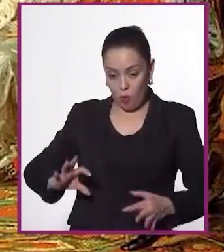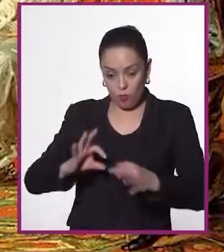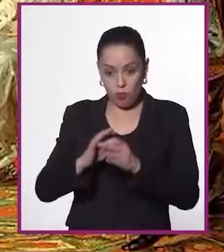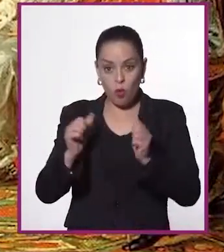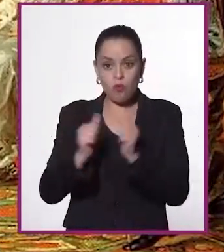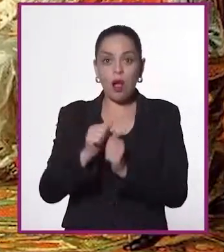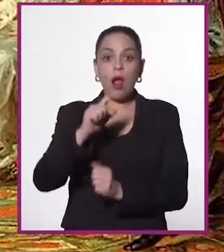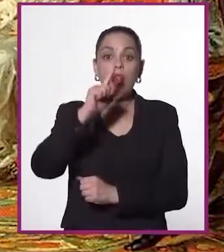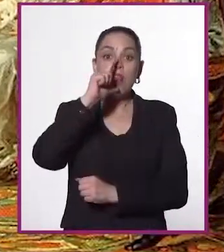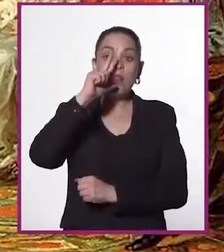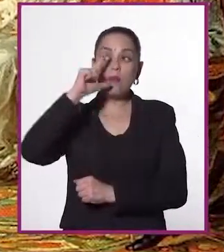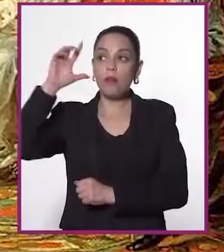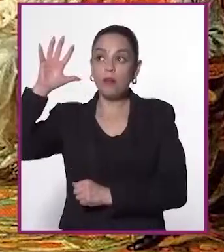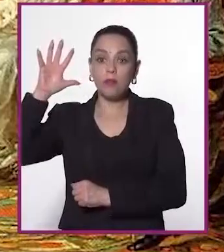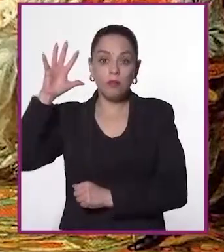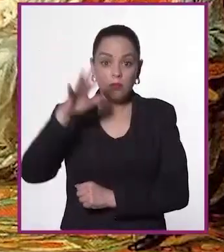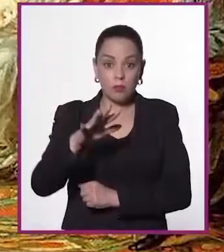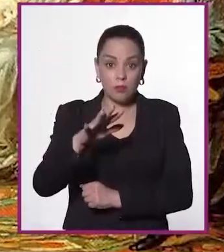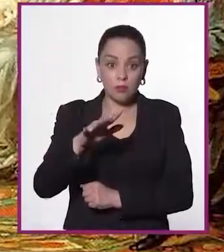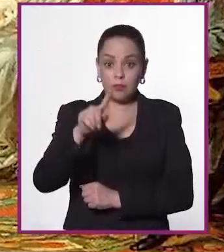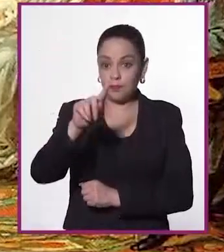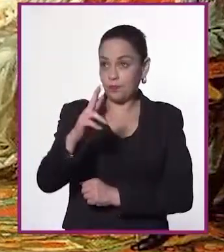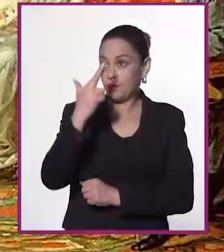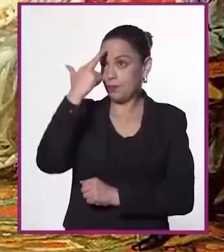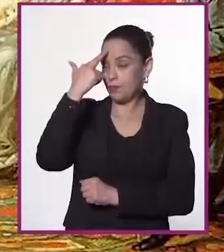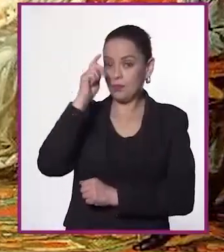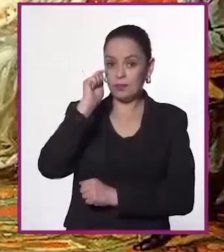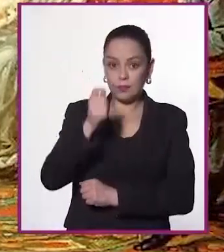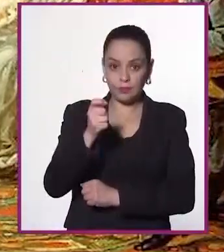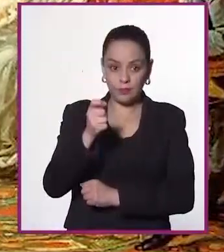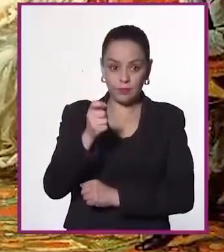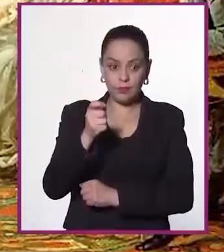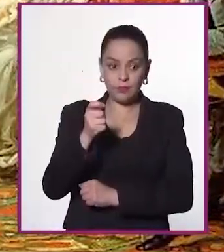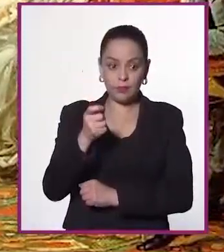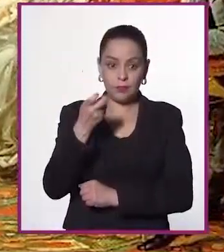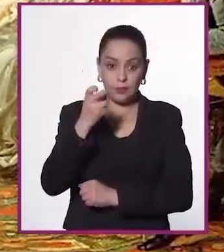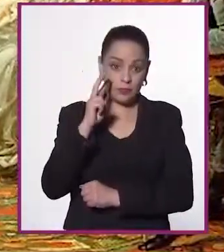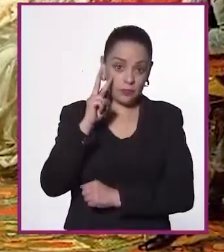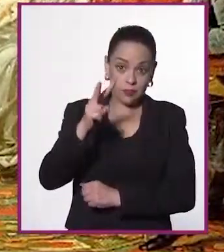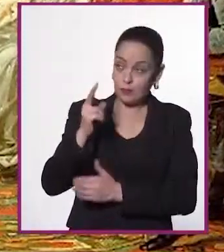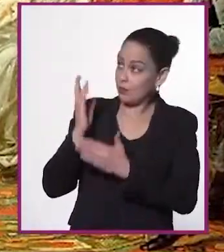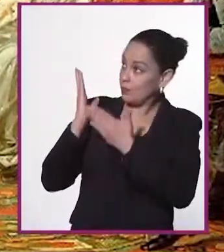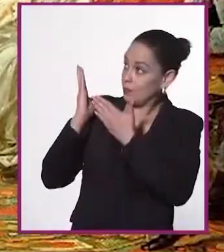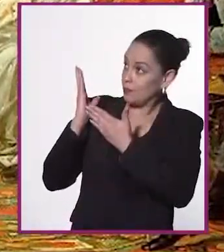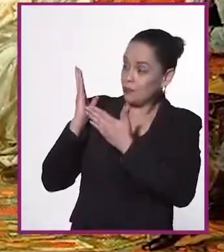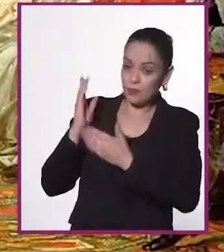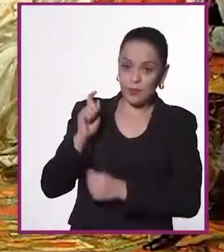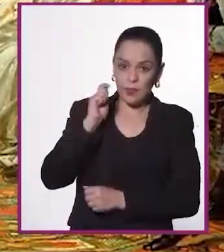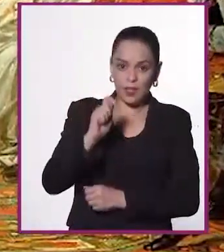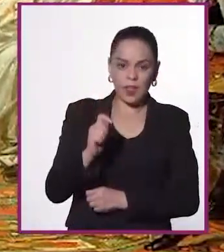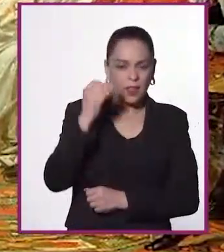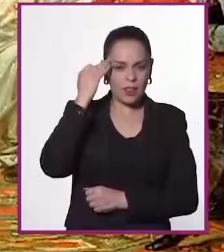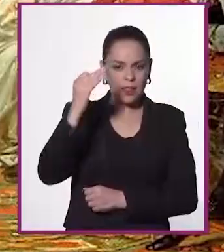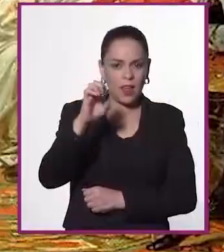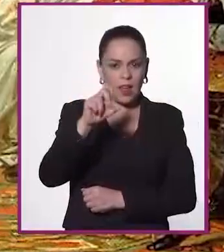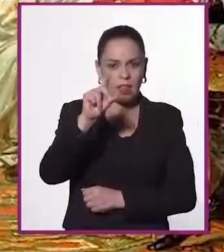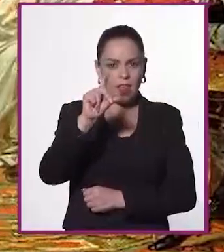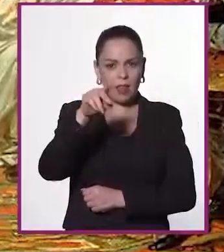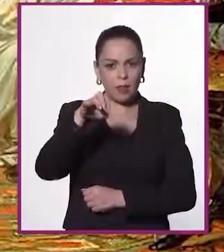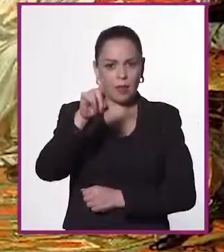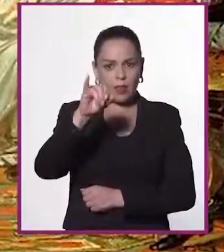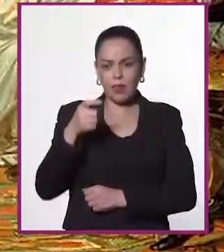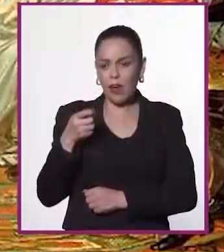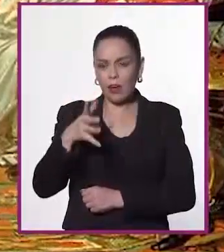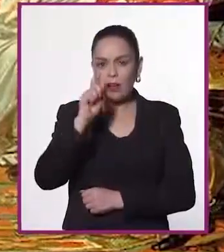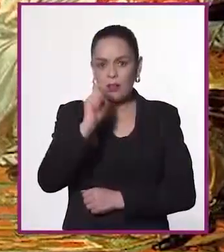luz. Basta con recordar que a la Ilustración, la edad que sigue a la Edad Media, también se le conoce como